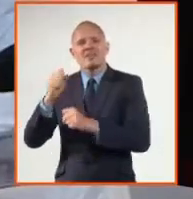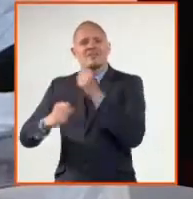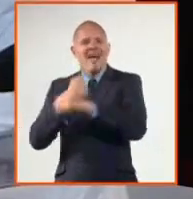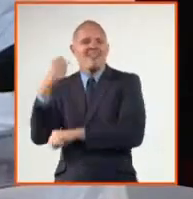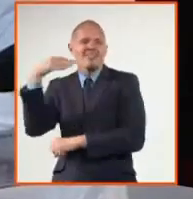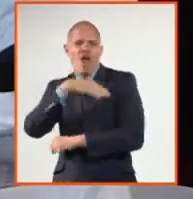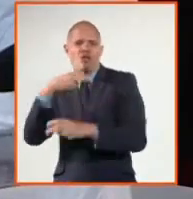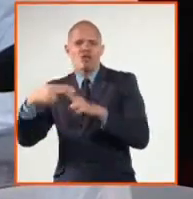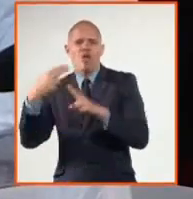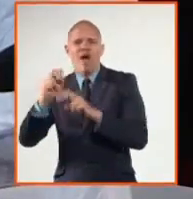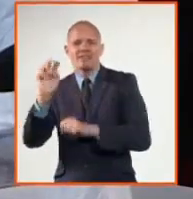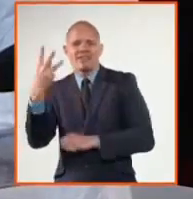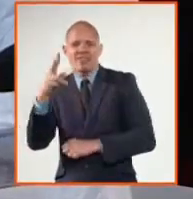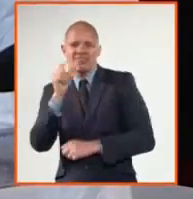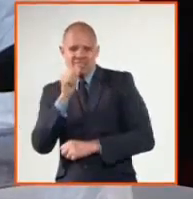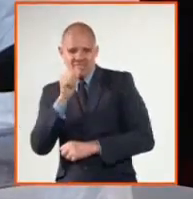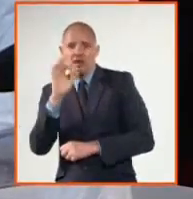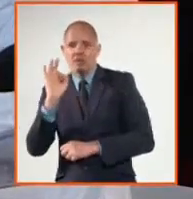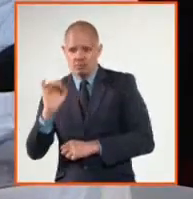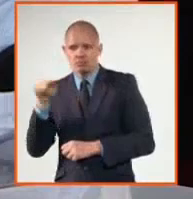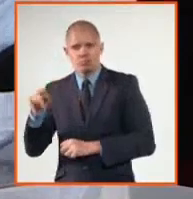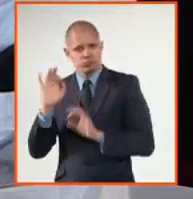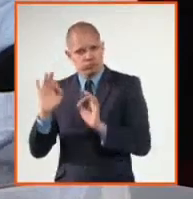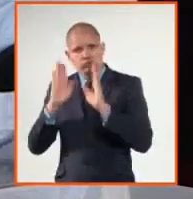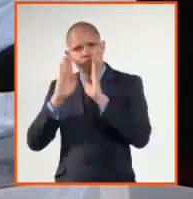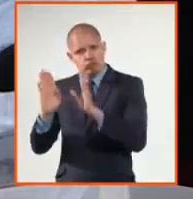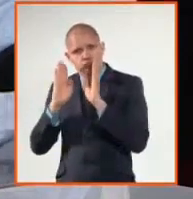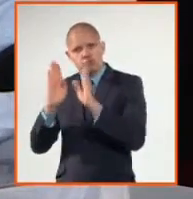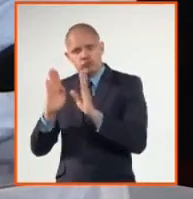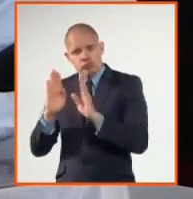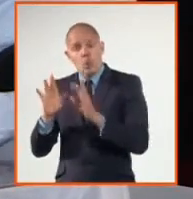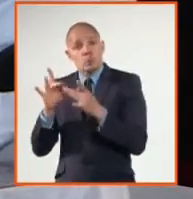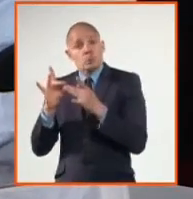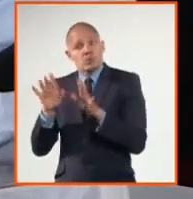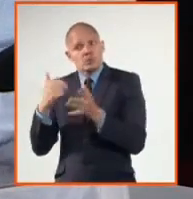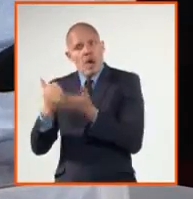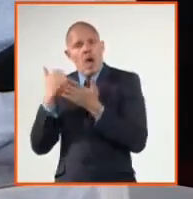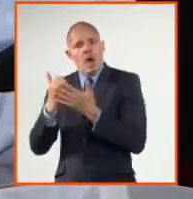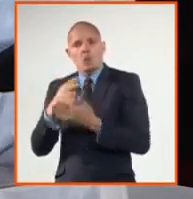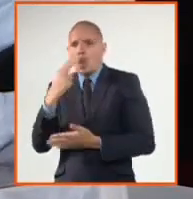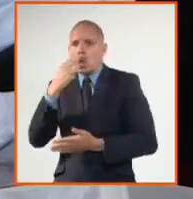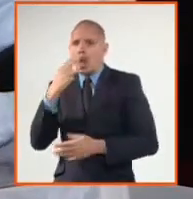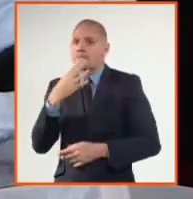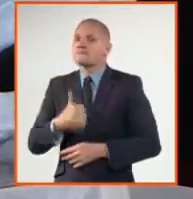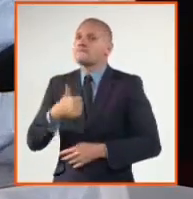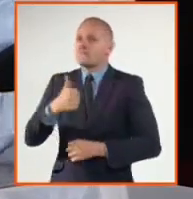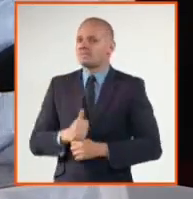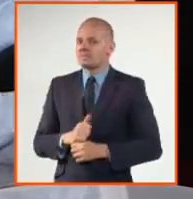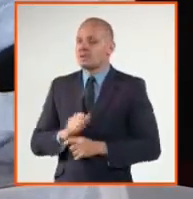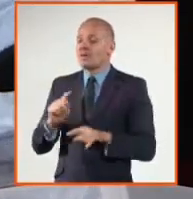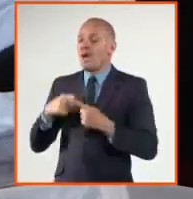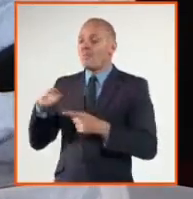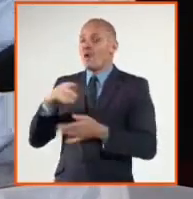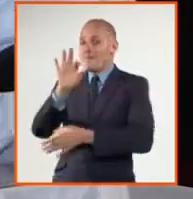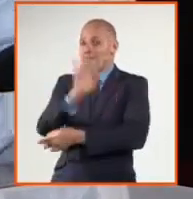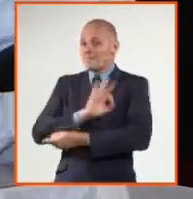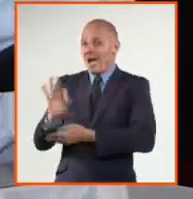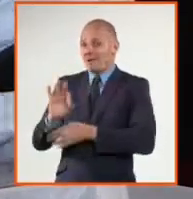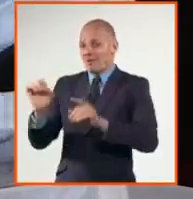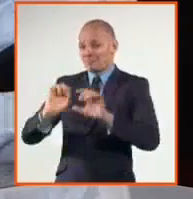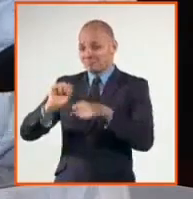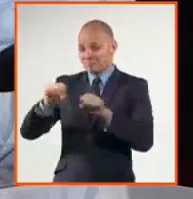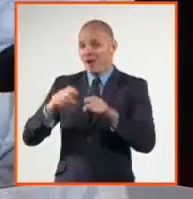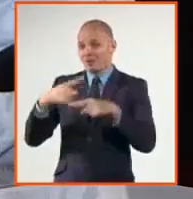nosotros poder lograr hacerlo en menos tiempo porque realmente esos planos son propiedad a los fabricantes y muchas veces o